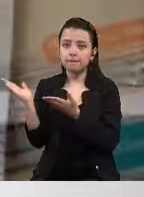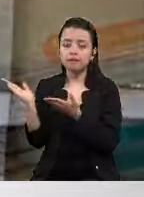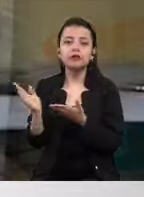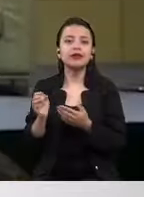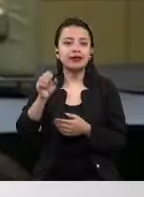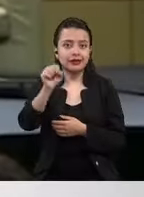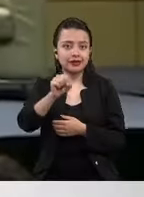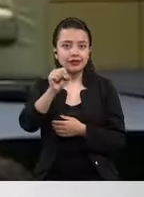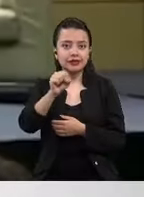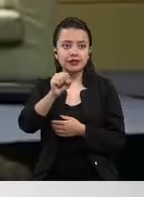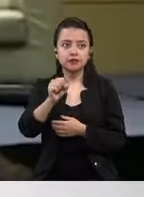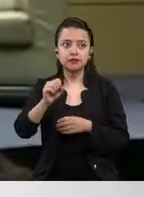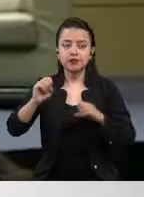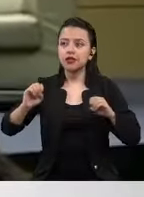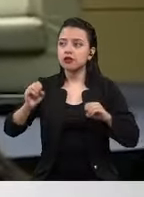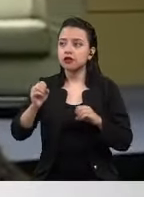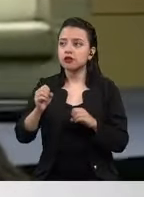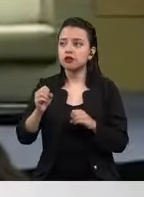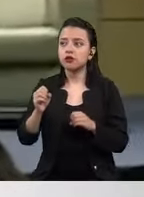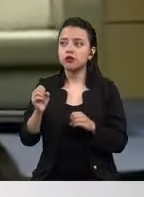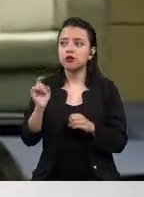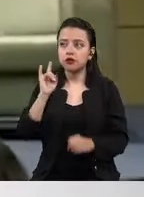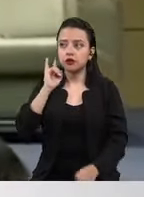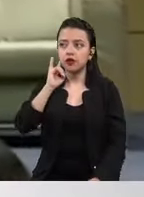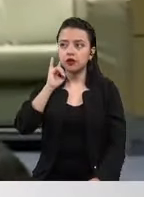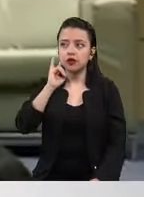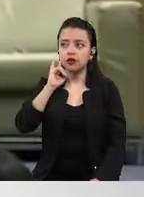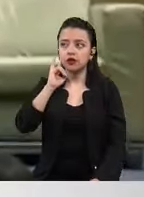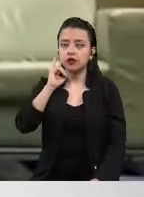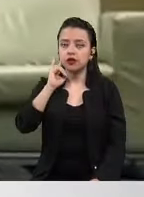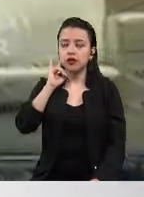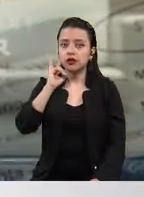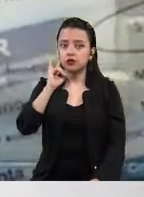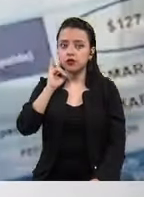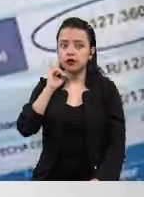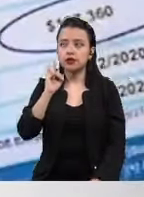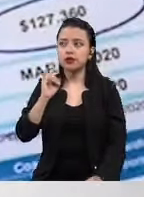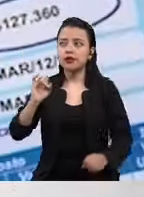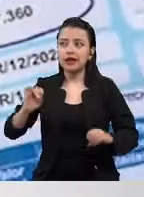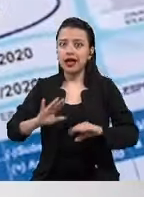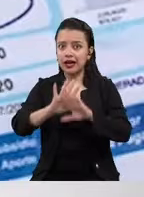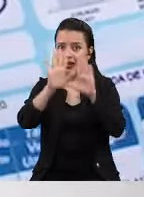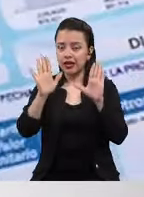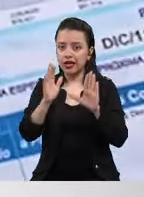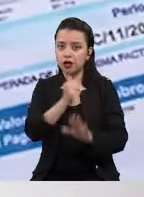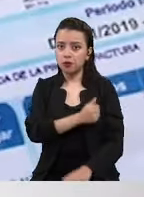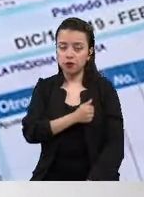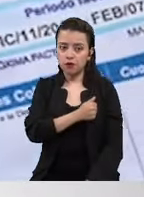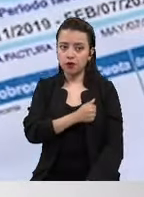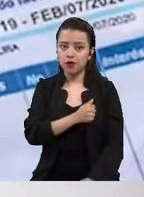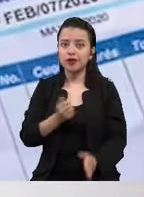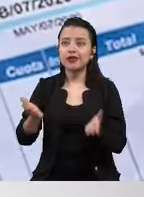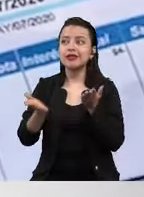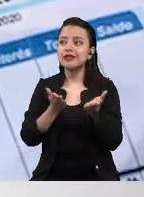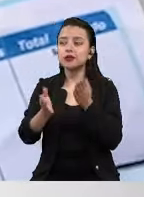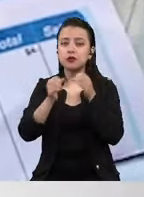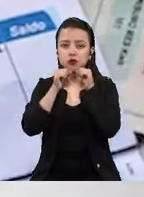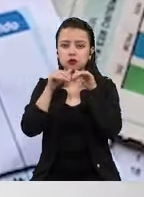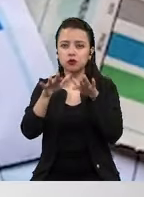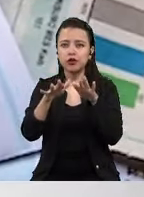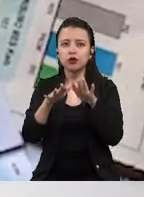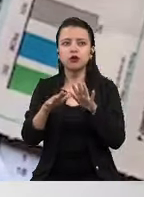dime dime escucho quisiera que nos aclarara un poco el tema de los servicios públicos porque hay una